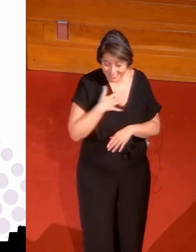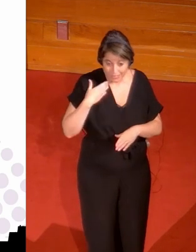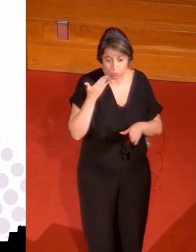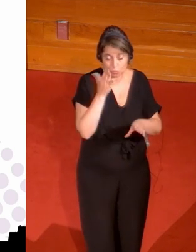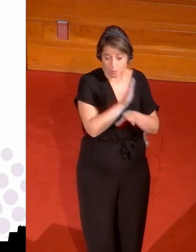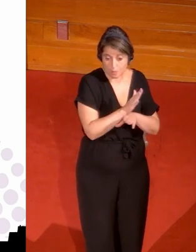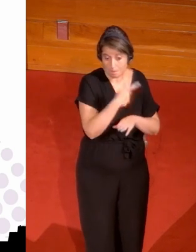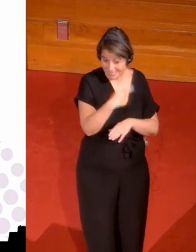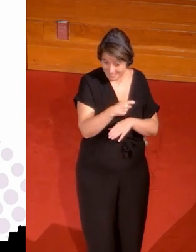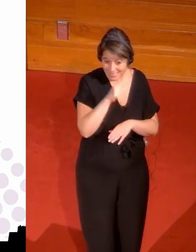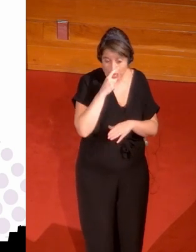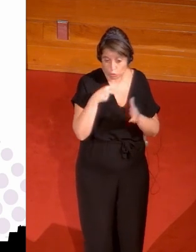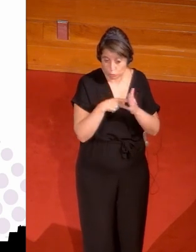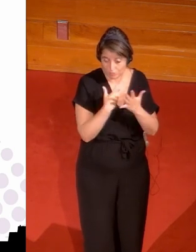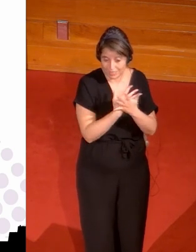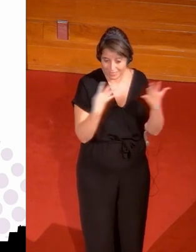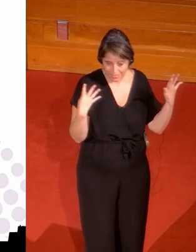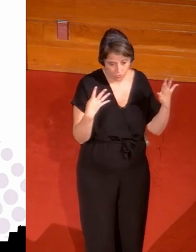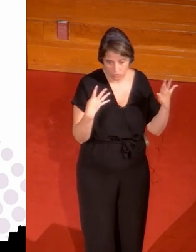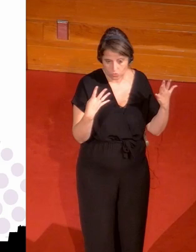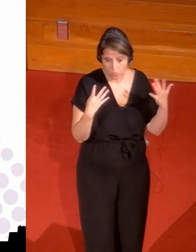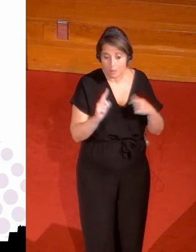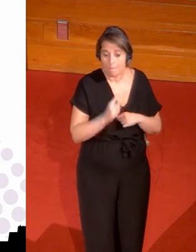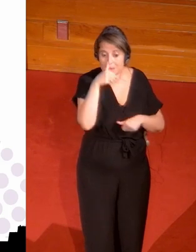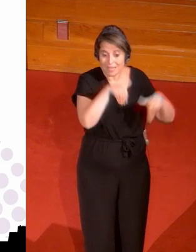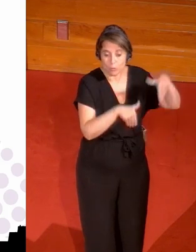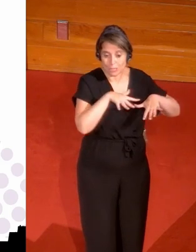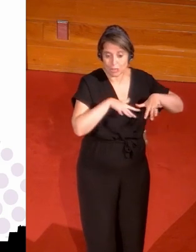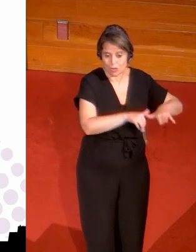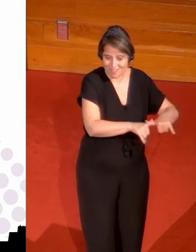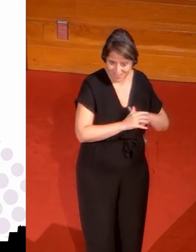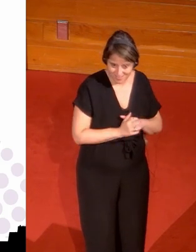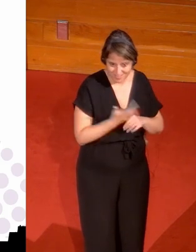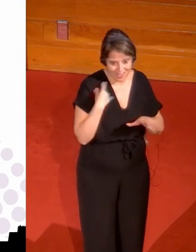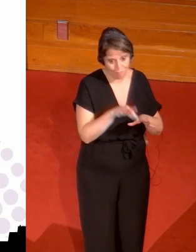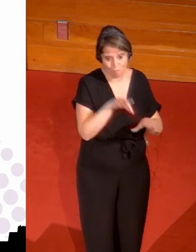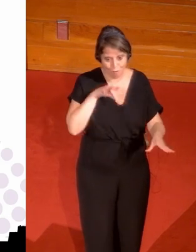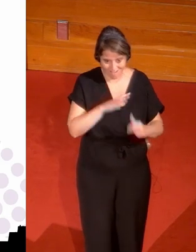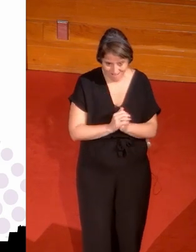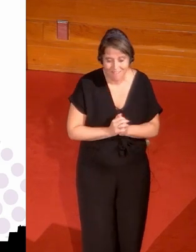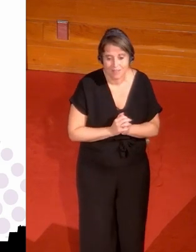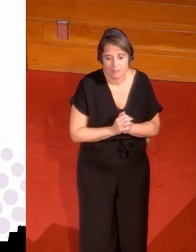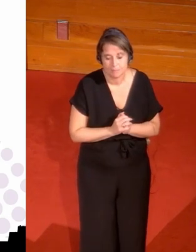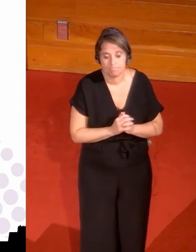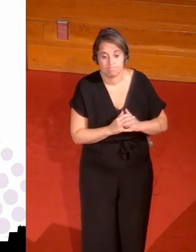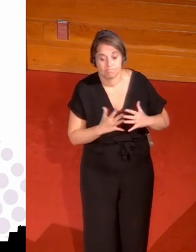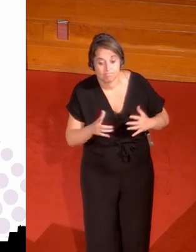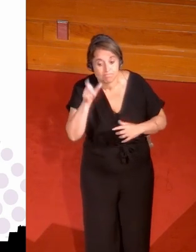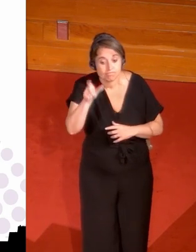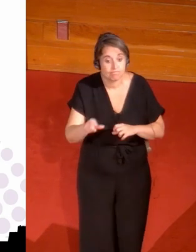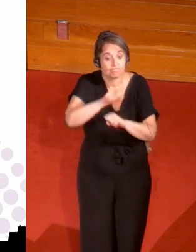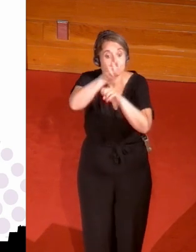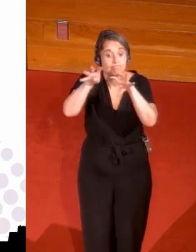presidenta que fue en el 2019 no llegó ni a la primera votación tiró la toalla antes de la primera votación con lo cual es un Enigma